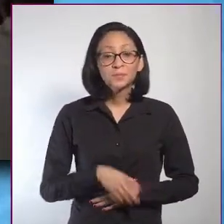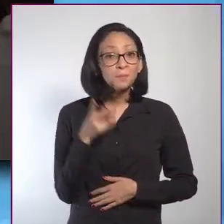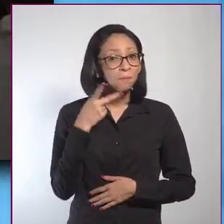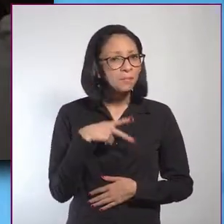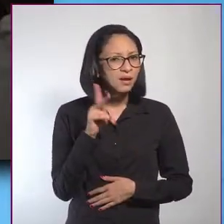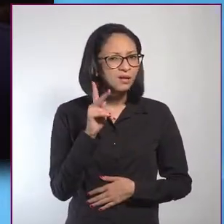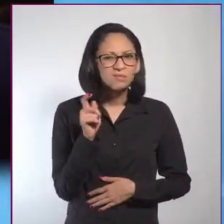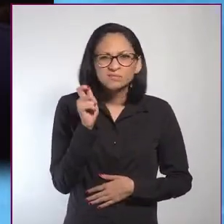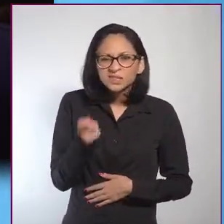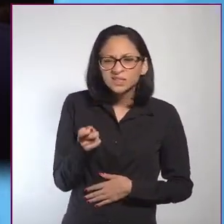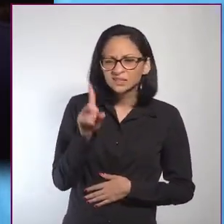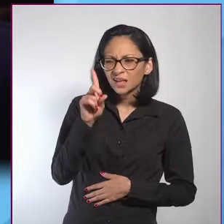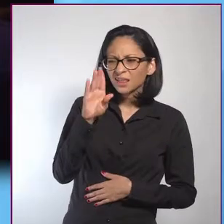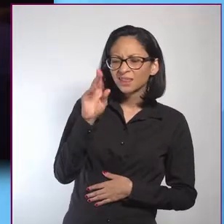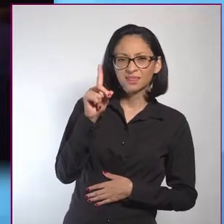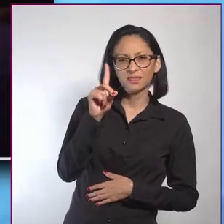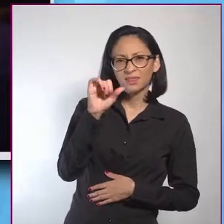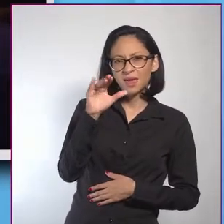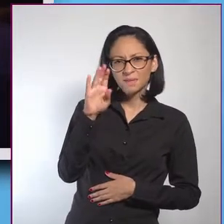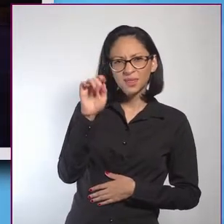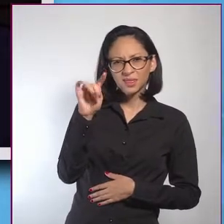Pero, ¿qué es la diabetes?